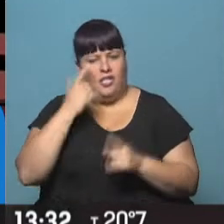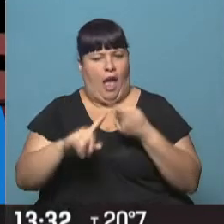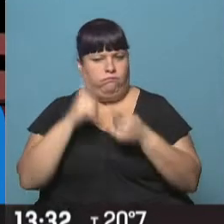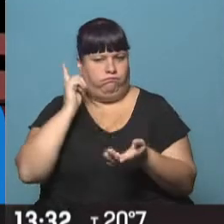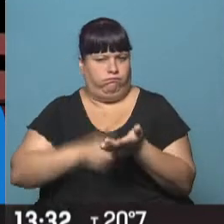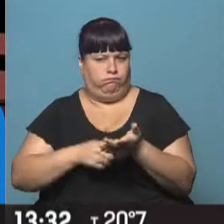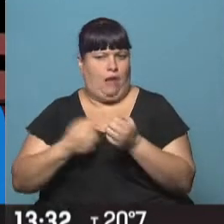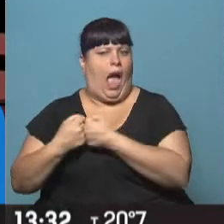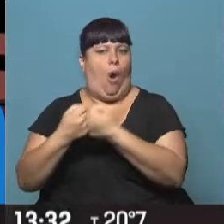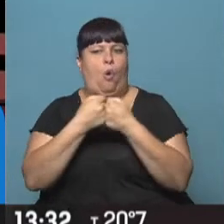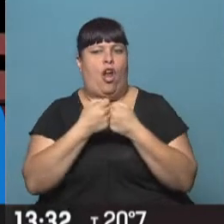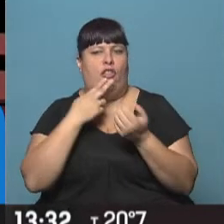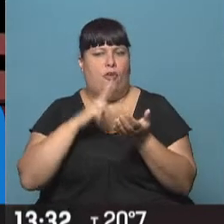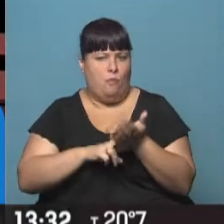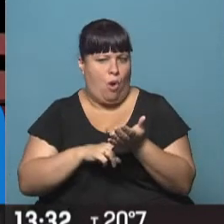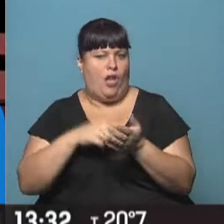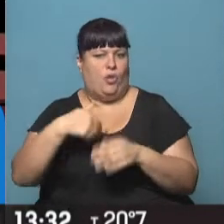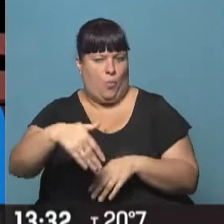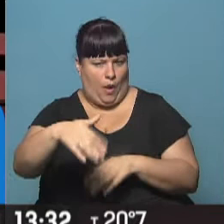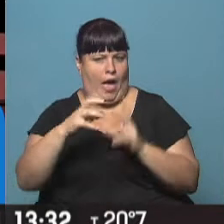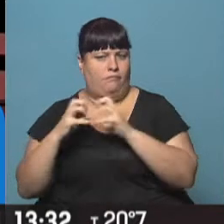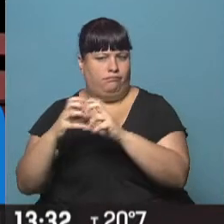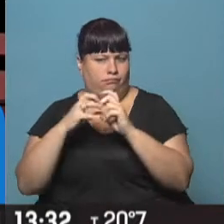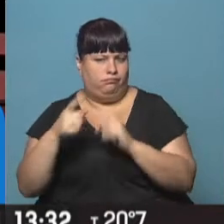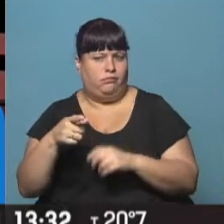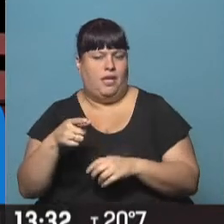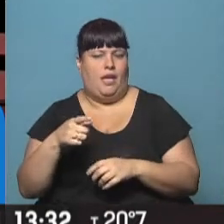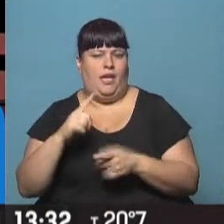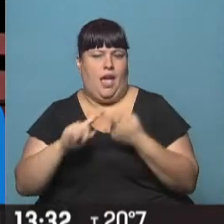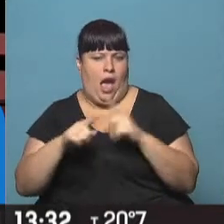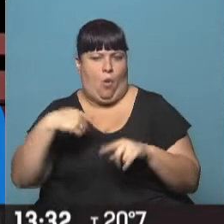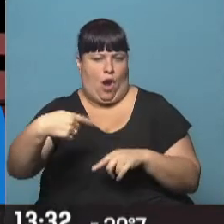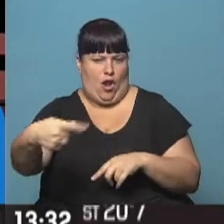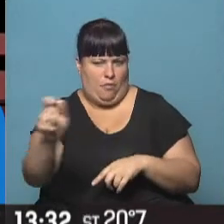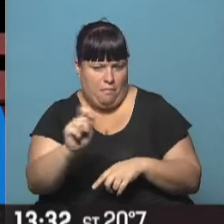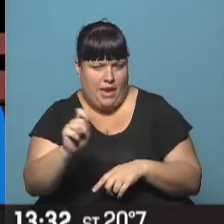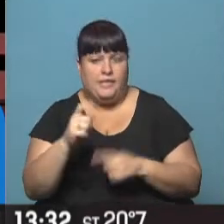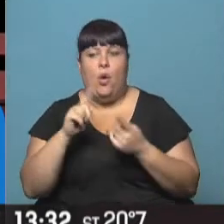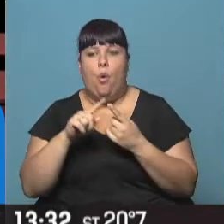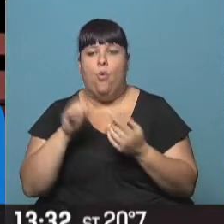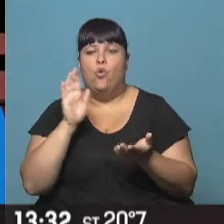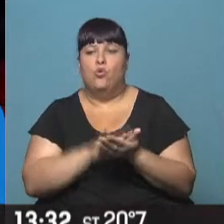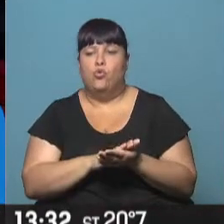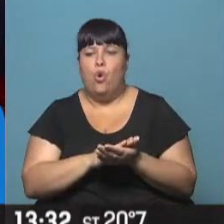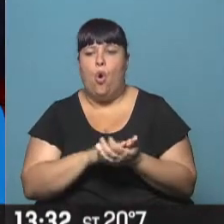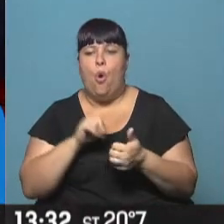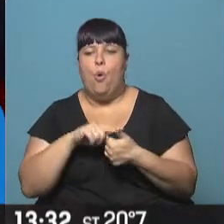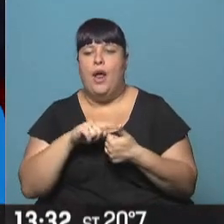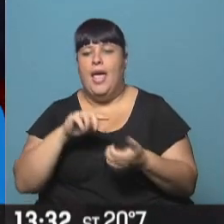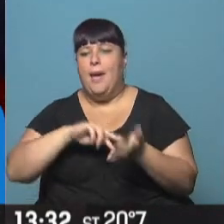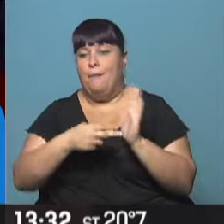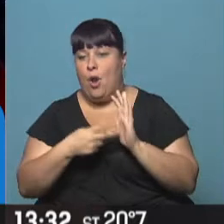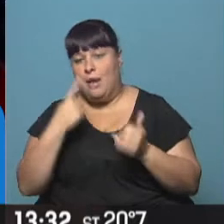en el consenso fiscal que van a ser tratadas en los próximos meses. Uno tiene que ver con la